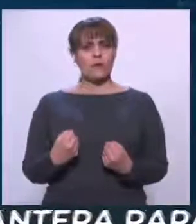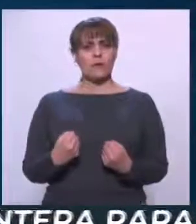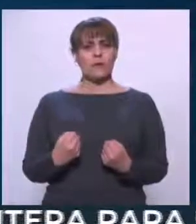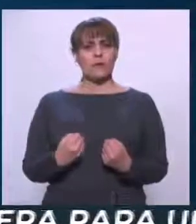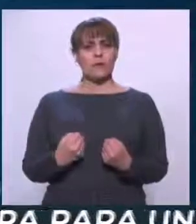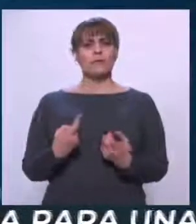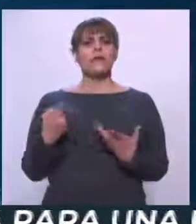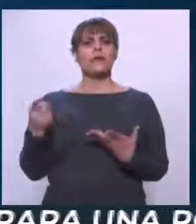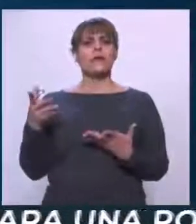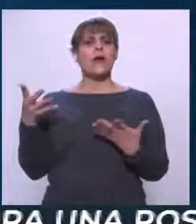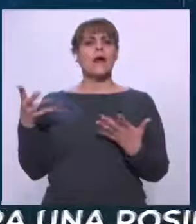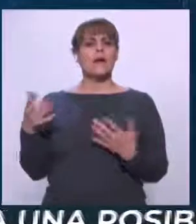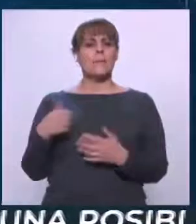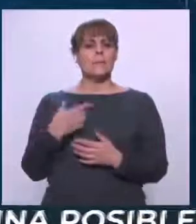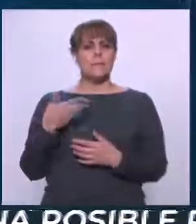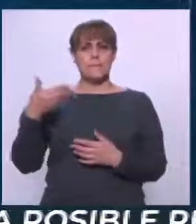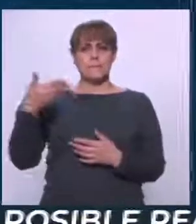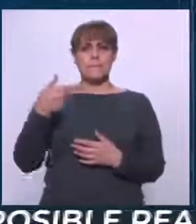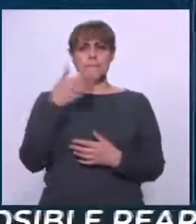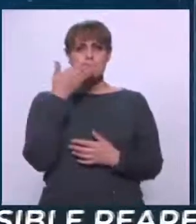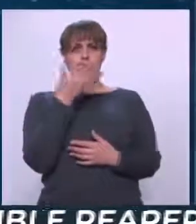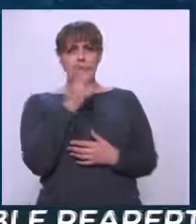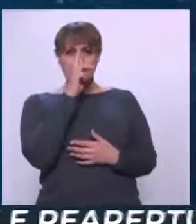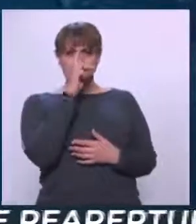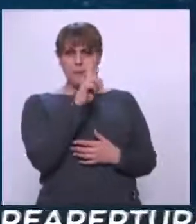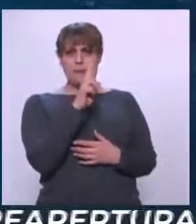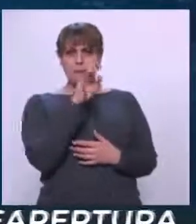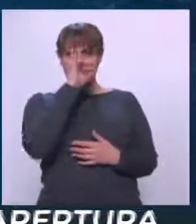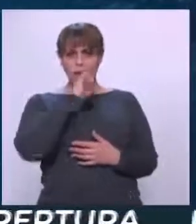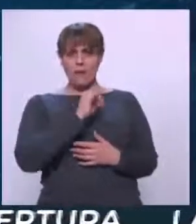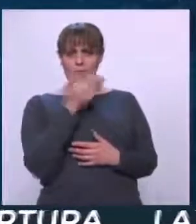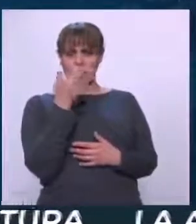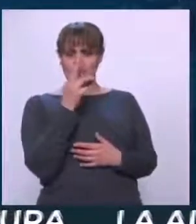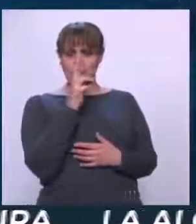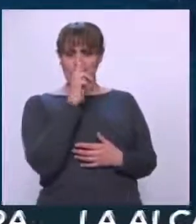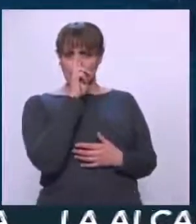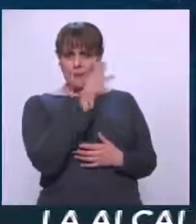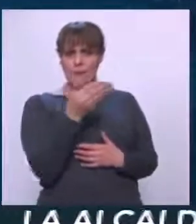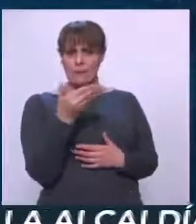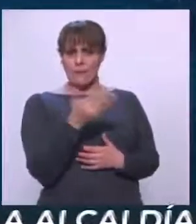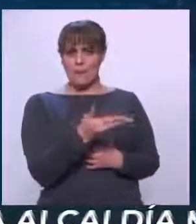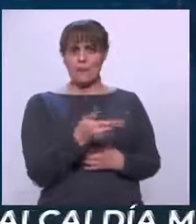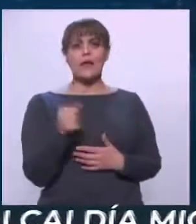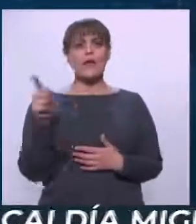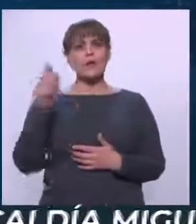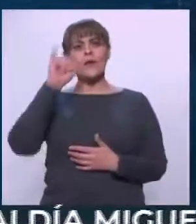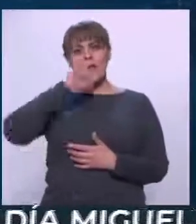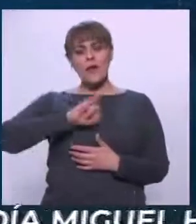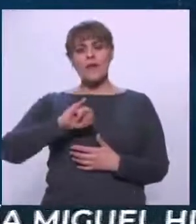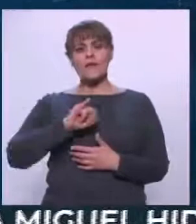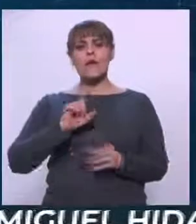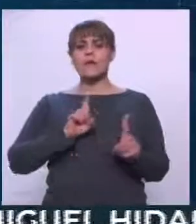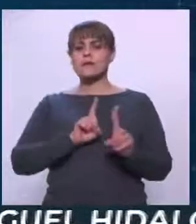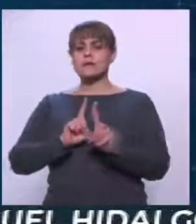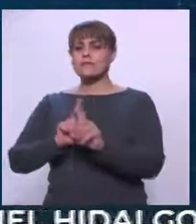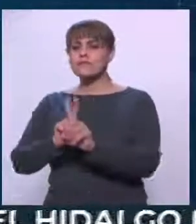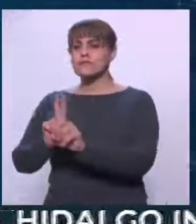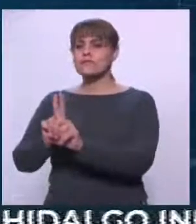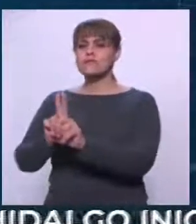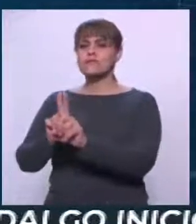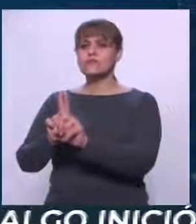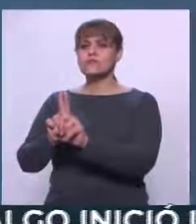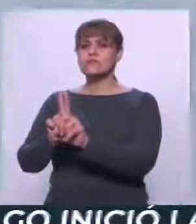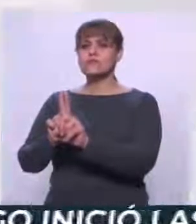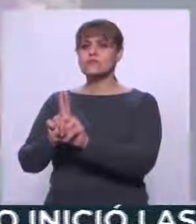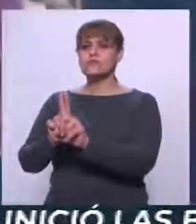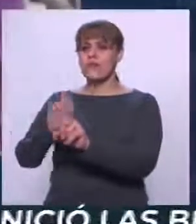se hizo respetar por los patrones. Los patrones, por ejemplo, la seguían cuando iban al baño. Bueno, no